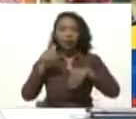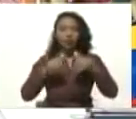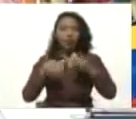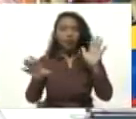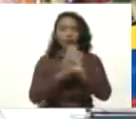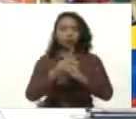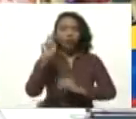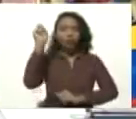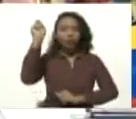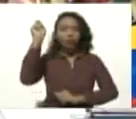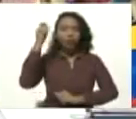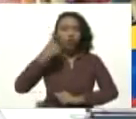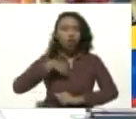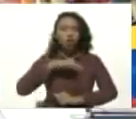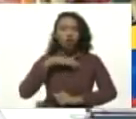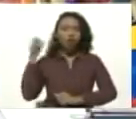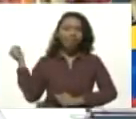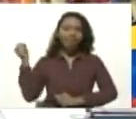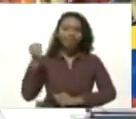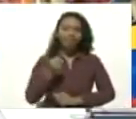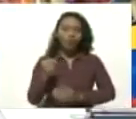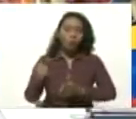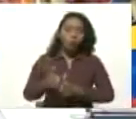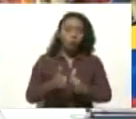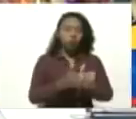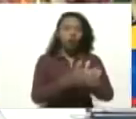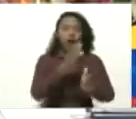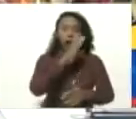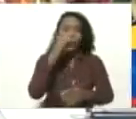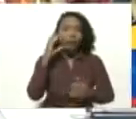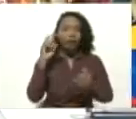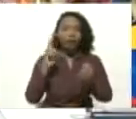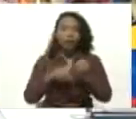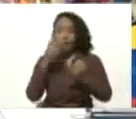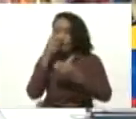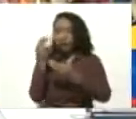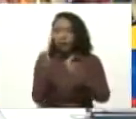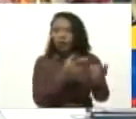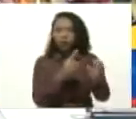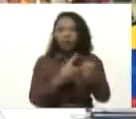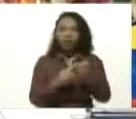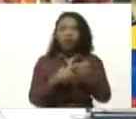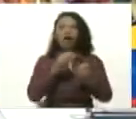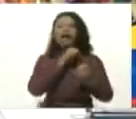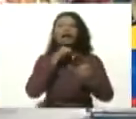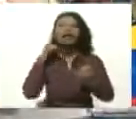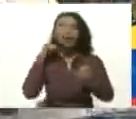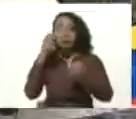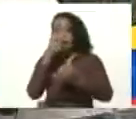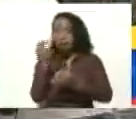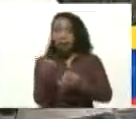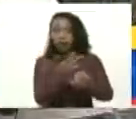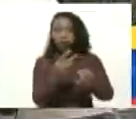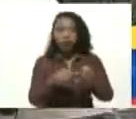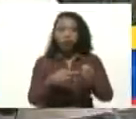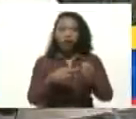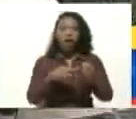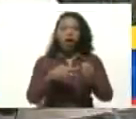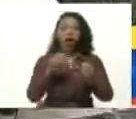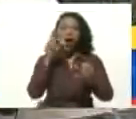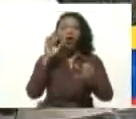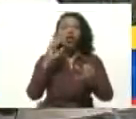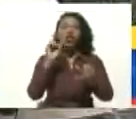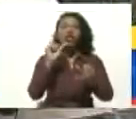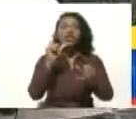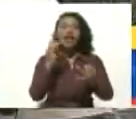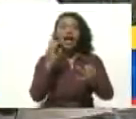constitucional. Hemos traído al cauce a Capriles, bienvenido. A Ramos Alud, bienvenido. A Manuel Rosales,